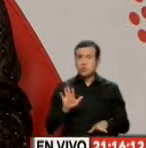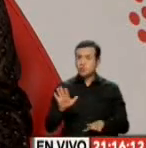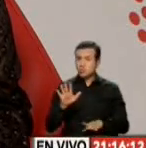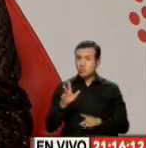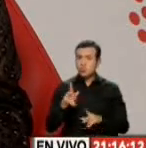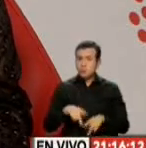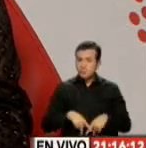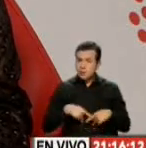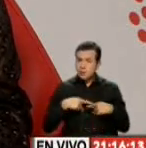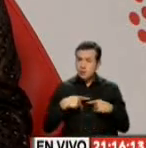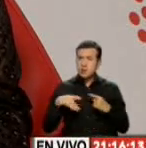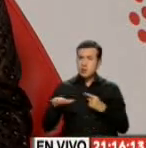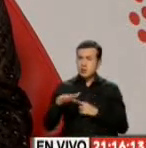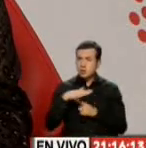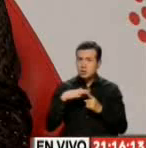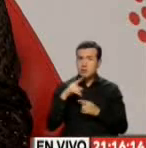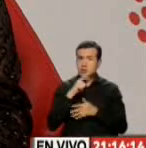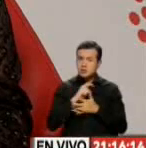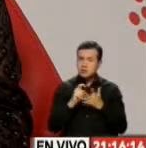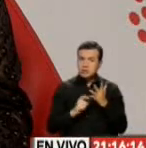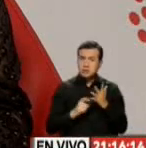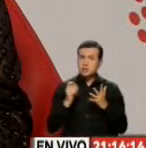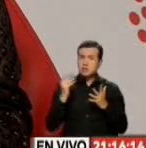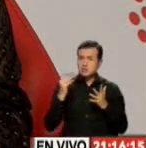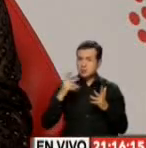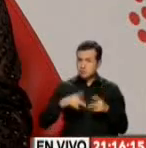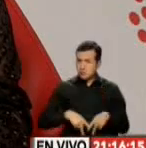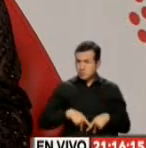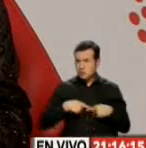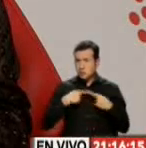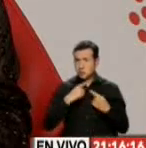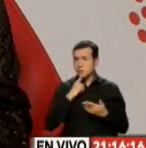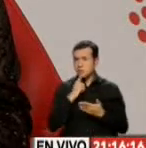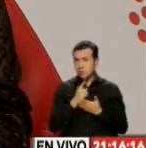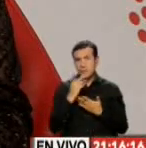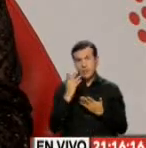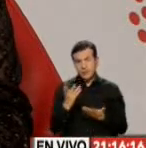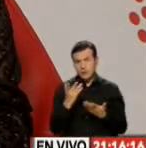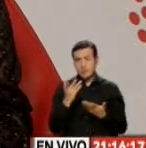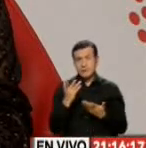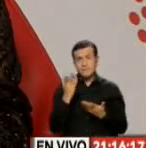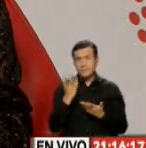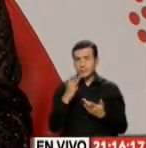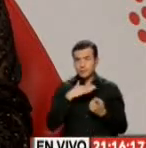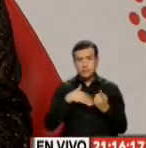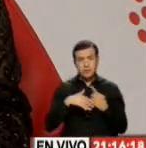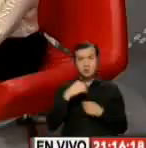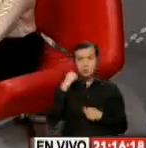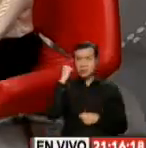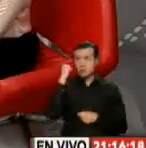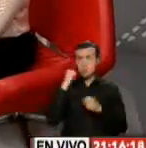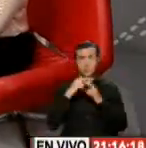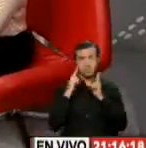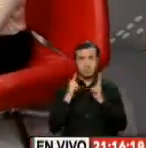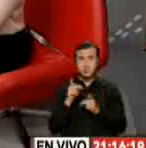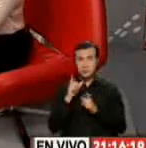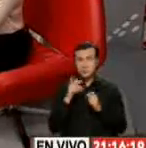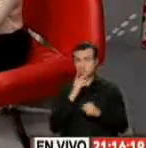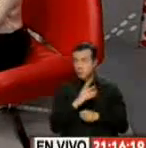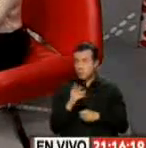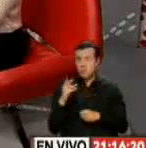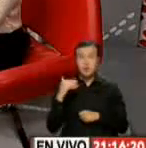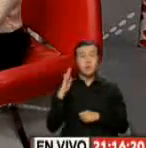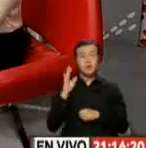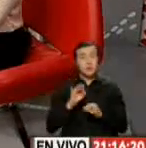condiciones mínimas de vida que está ligado a las condiciones de derechos humanos, pero que